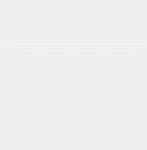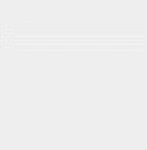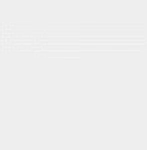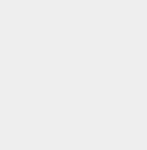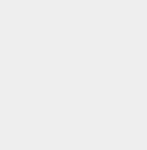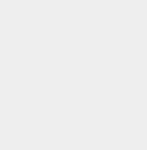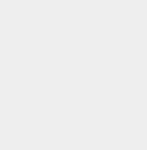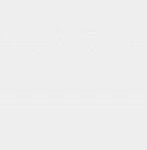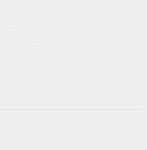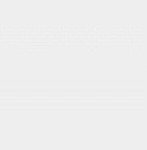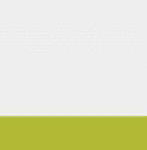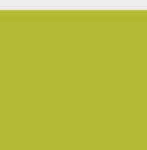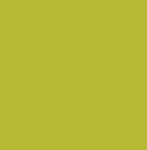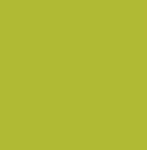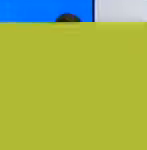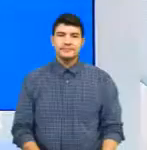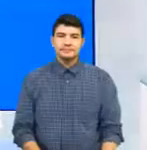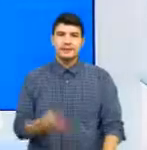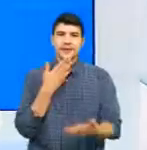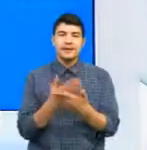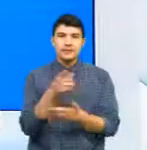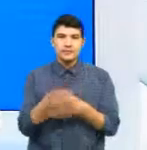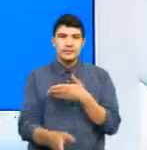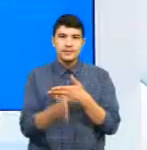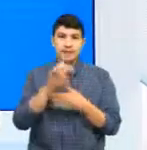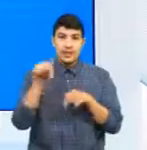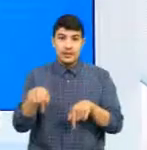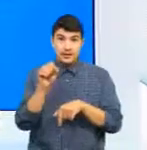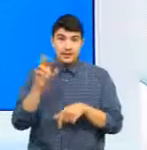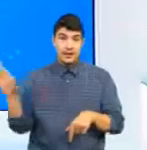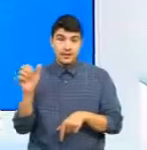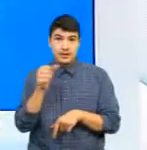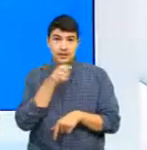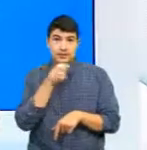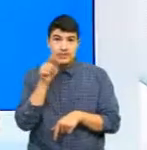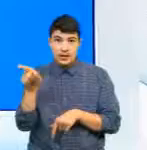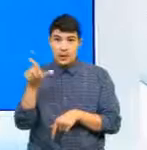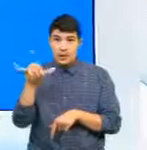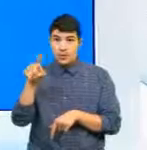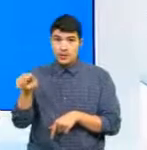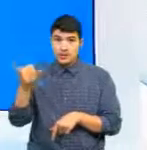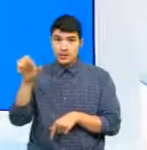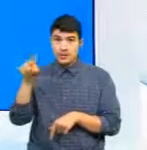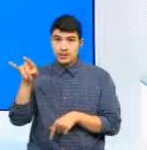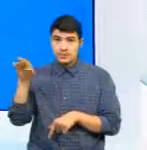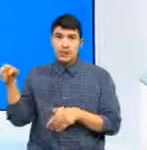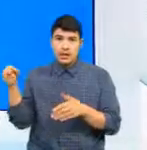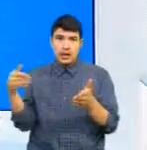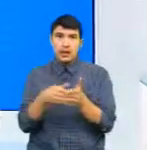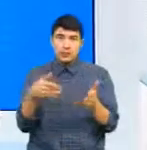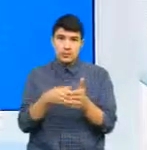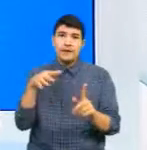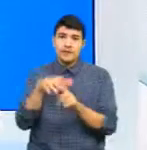cuando toco ante las cámaras de oriente noticias luis jesús duarte denuncia el problema que afecta a su vivienda